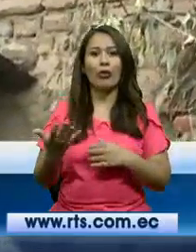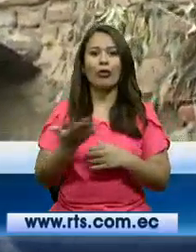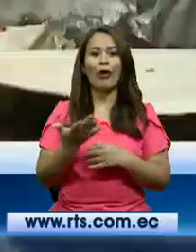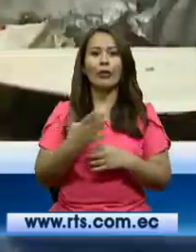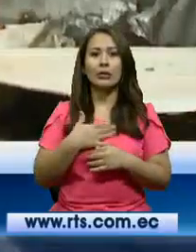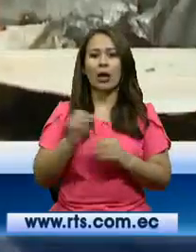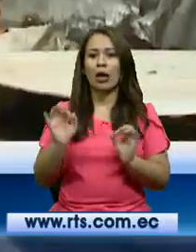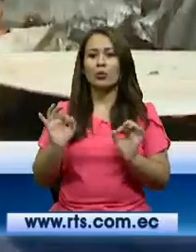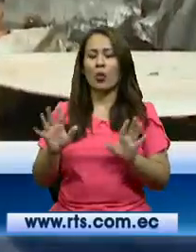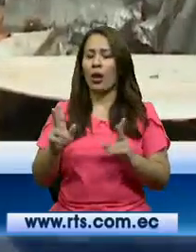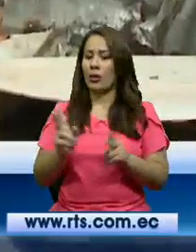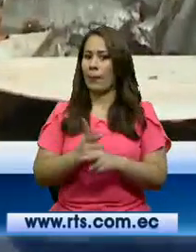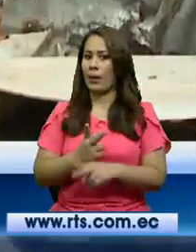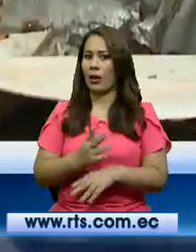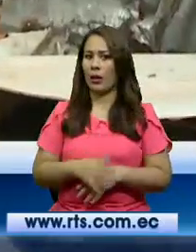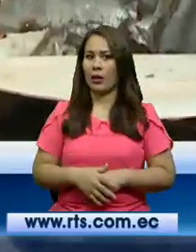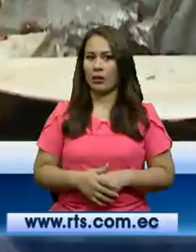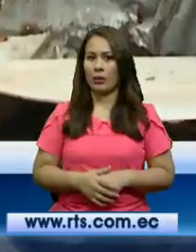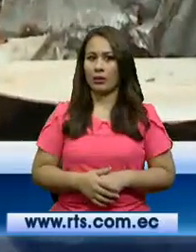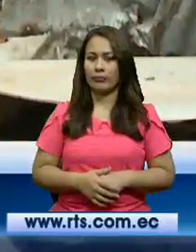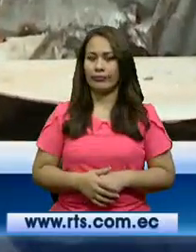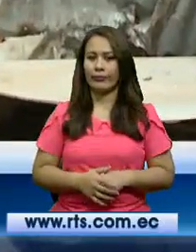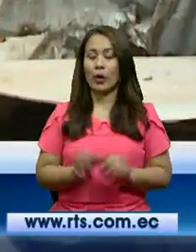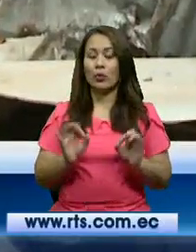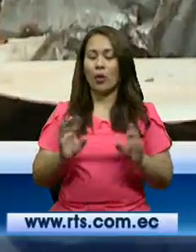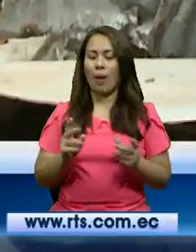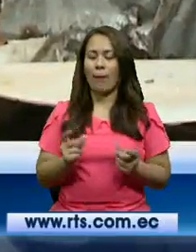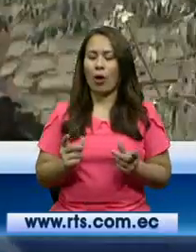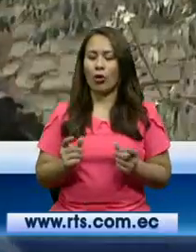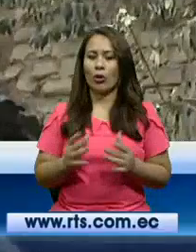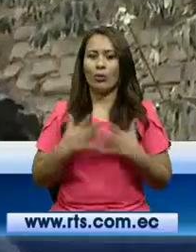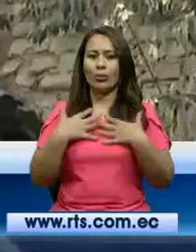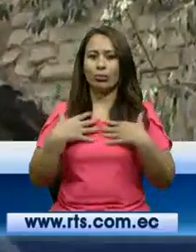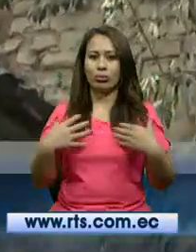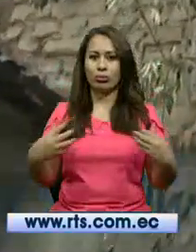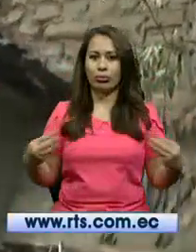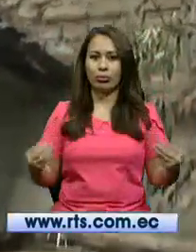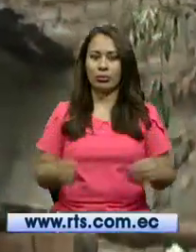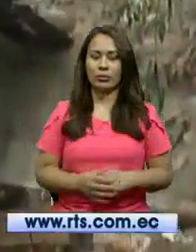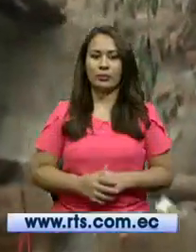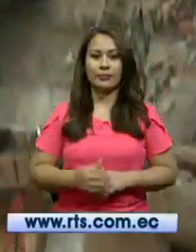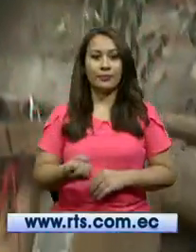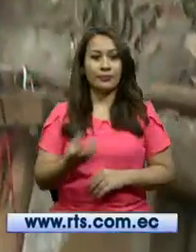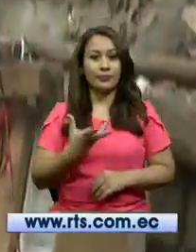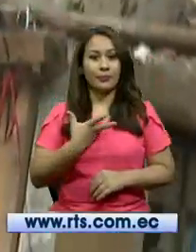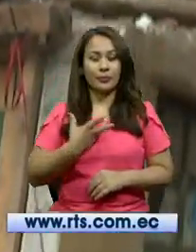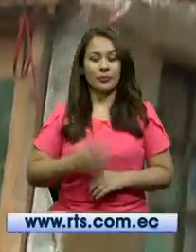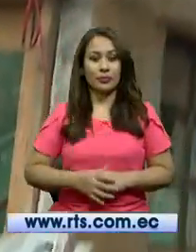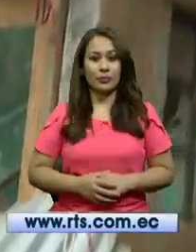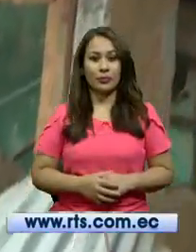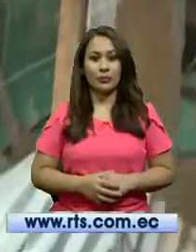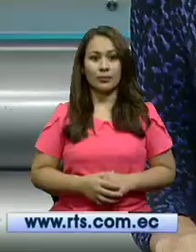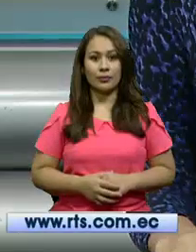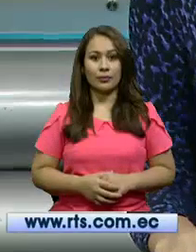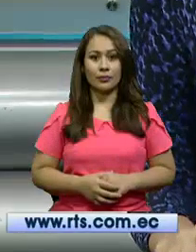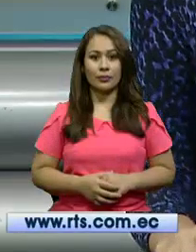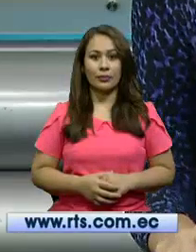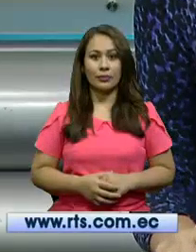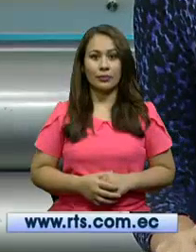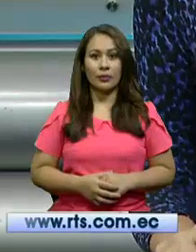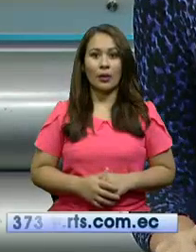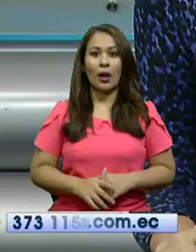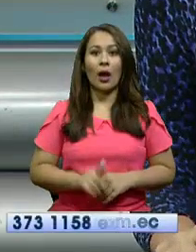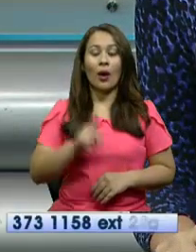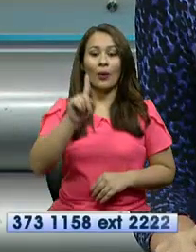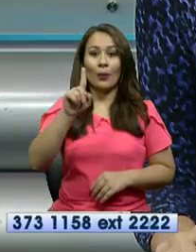de peligro y a la espera de una pronta recuperación, informó Patricia Aldaz.